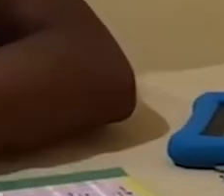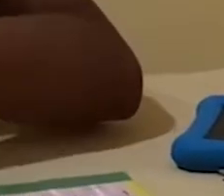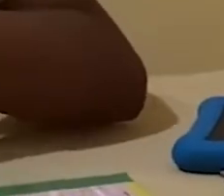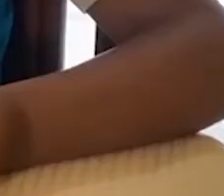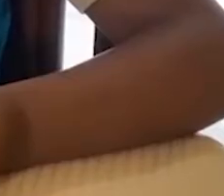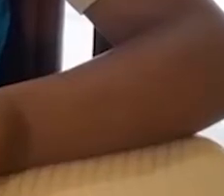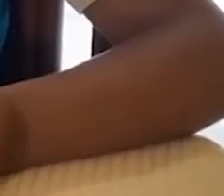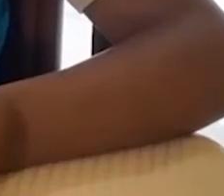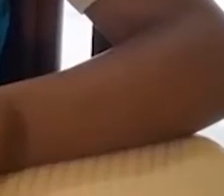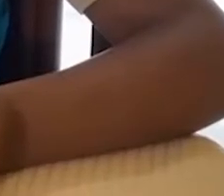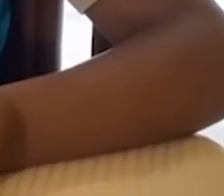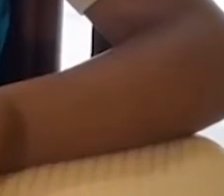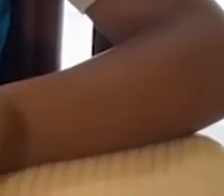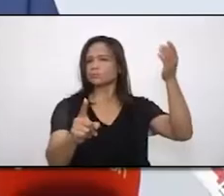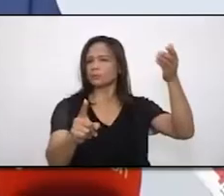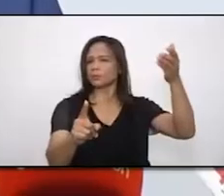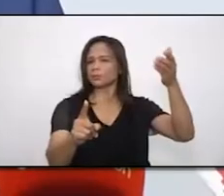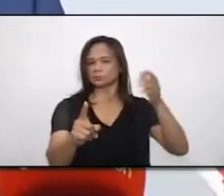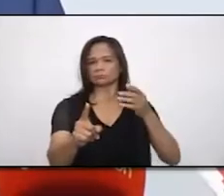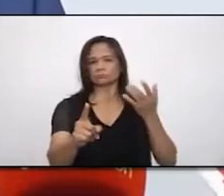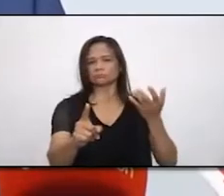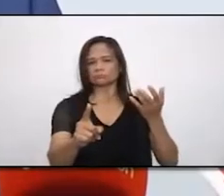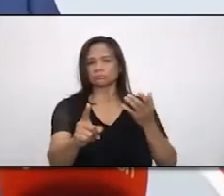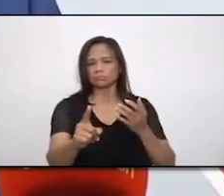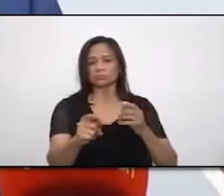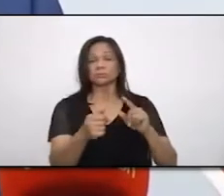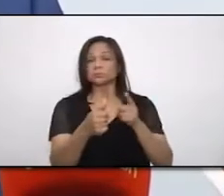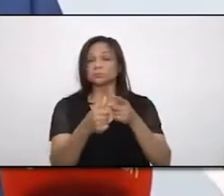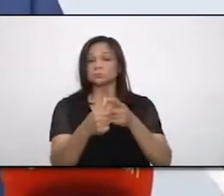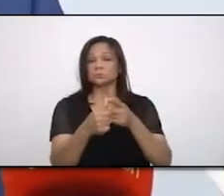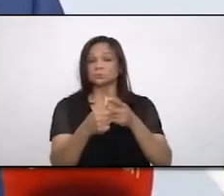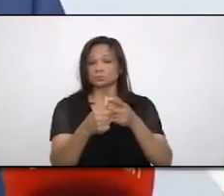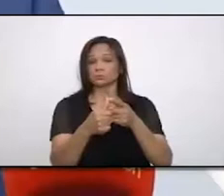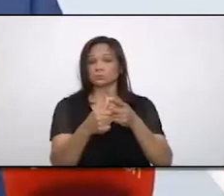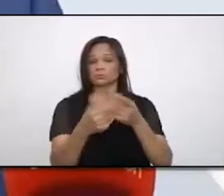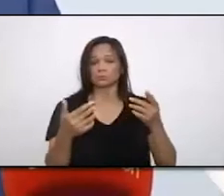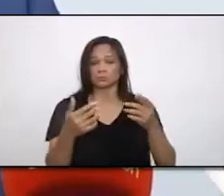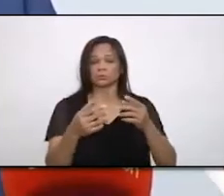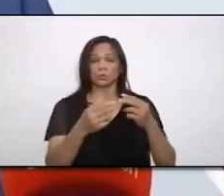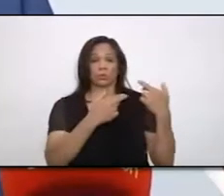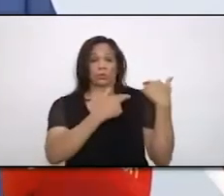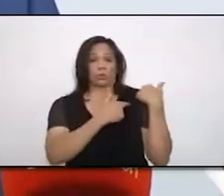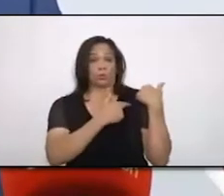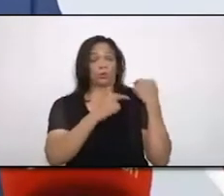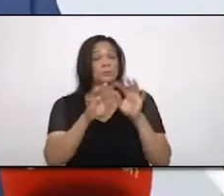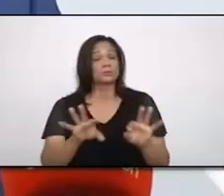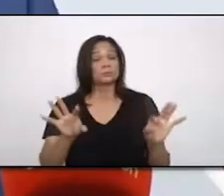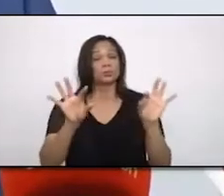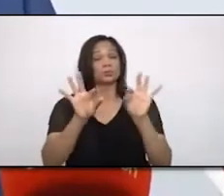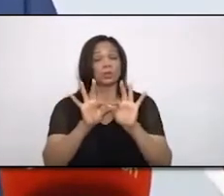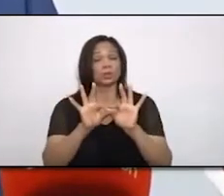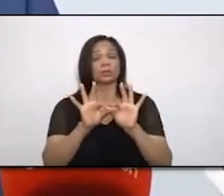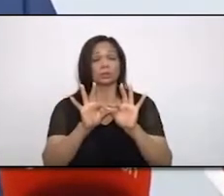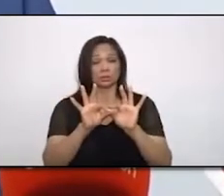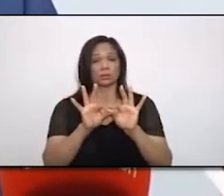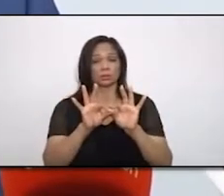hay indicadores que muestran que es el momento para que todos vuelvan a las aulas guardando el debido protocolo. Sobre las